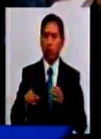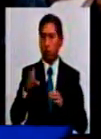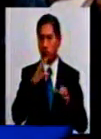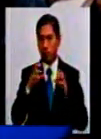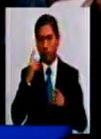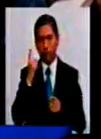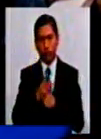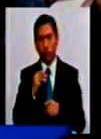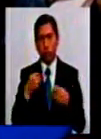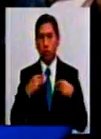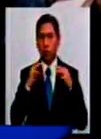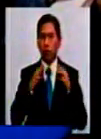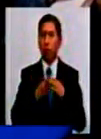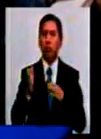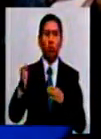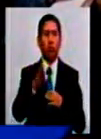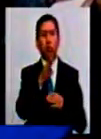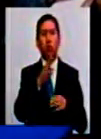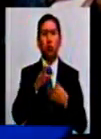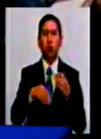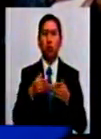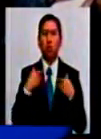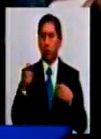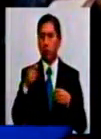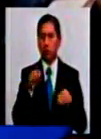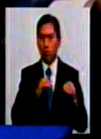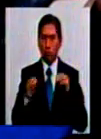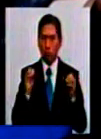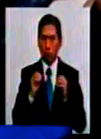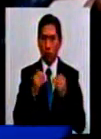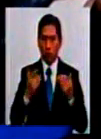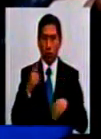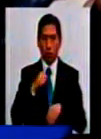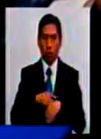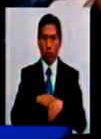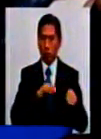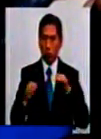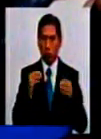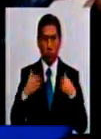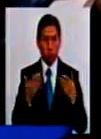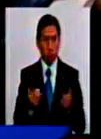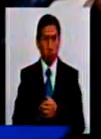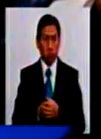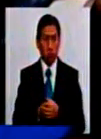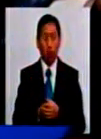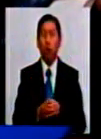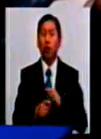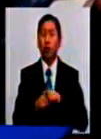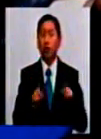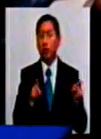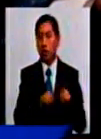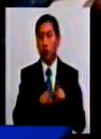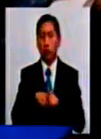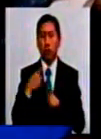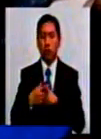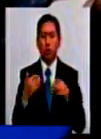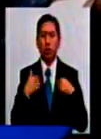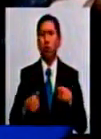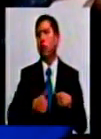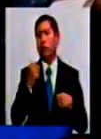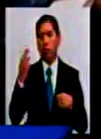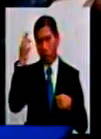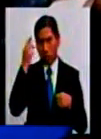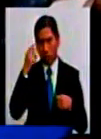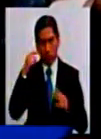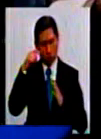plena con las rutas marítimas del Pacífico, las más dinámicas de este siglo. Pero existen aún otras razones, mucho